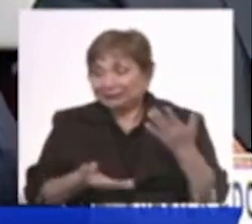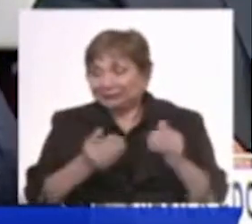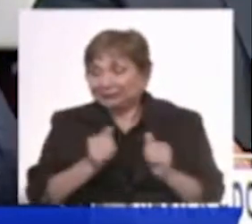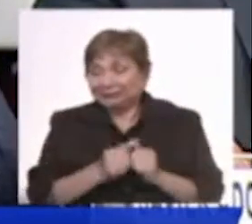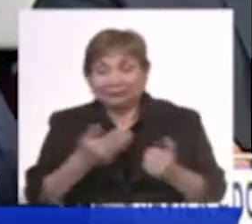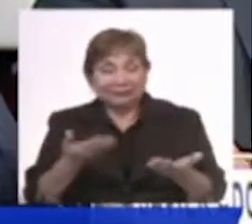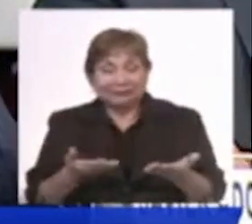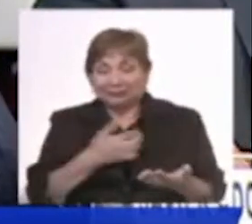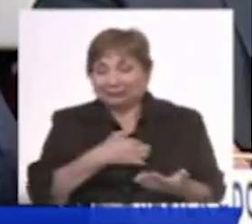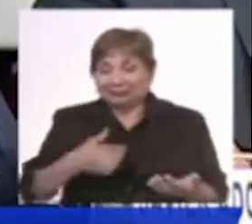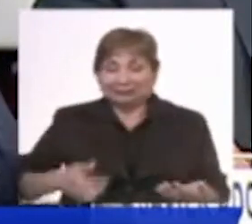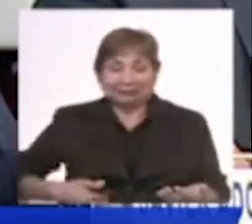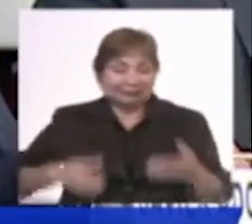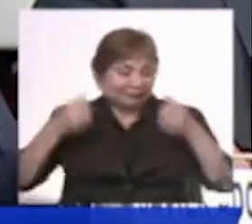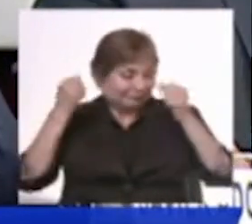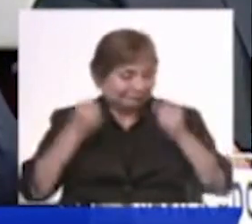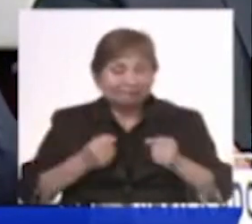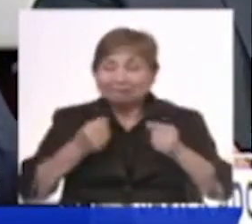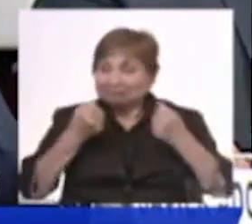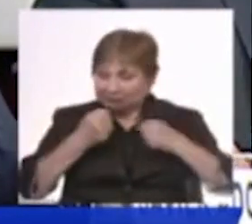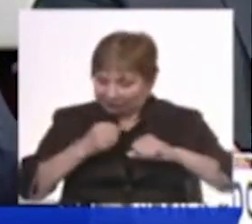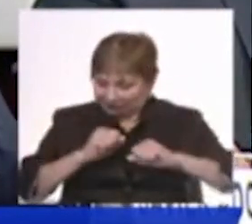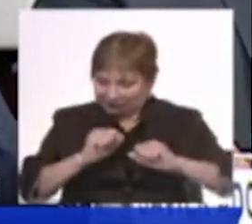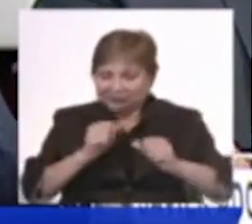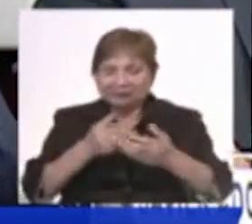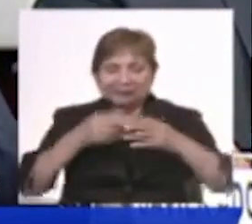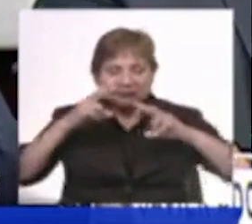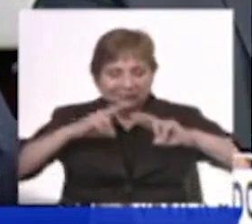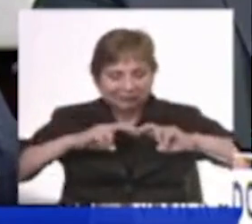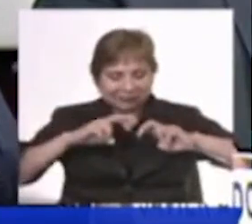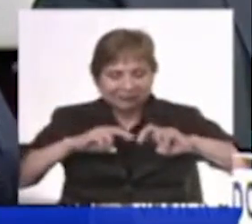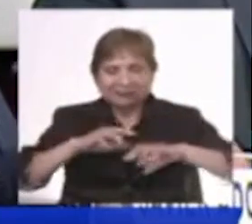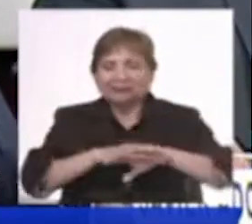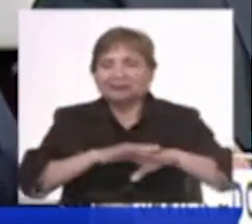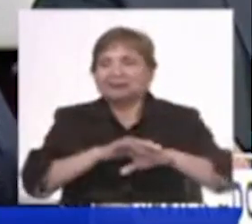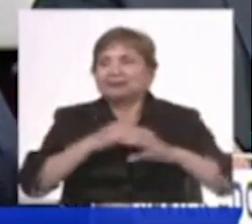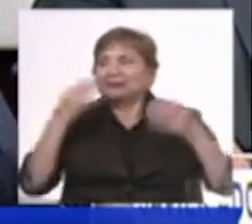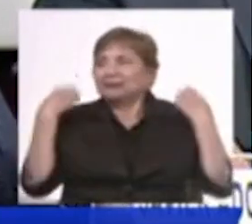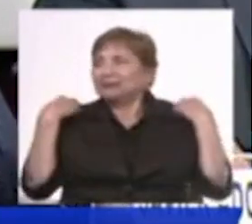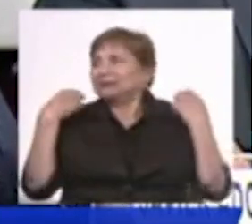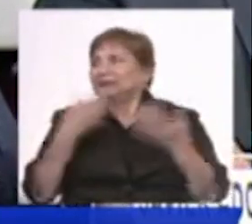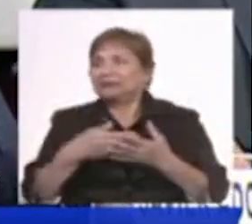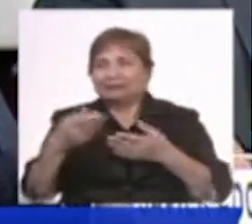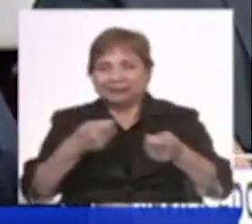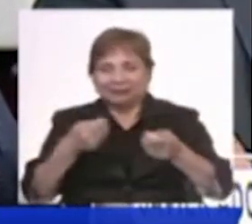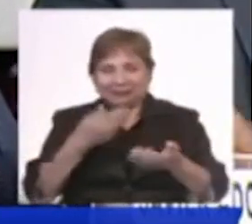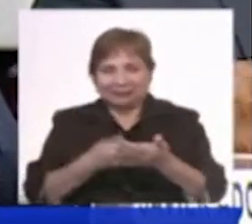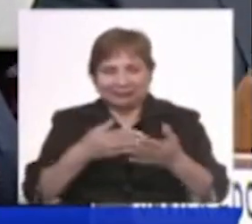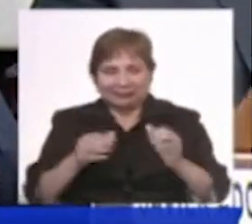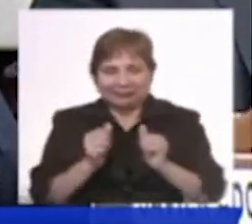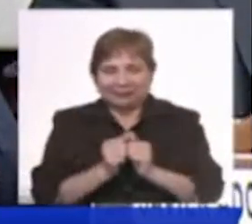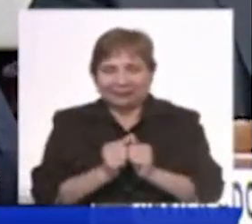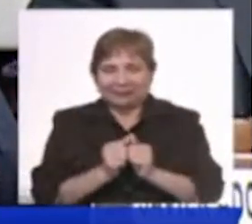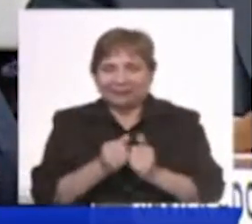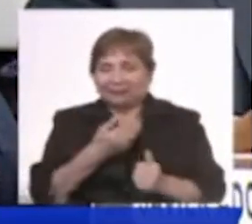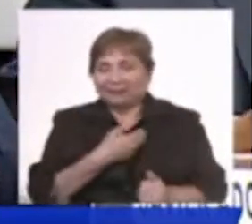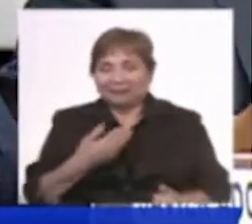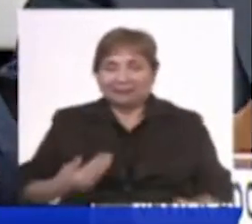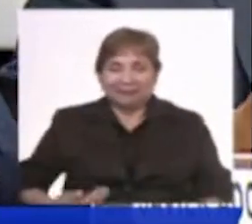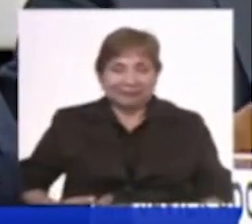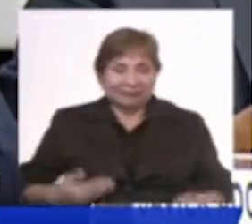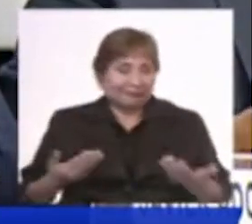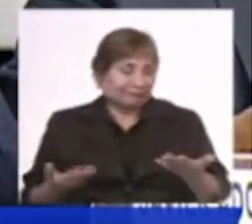El propio presidente ha establecido la posibilidad de una investigación a cargo de la Oficina de Control Interno y la Contraloría General de la